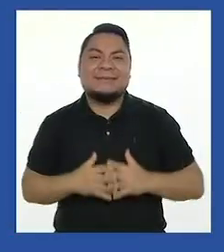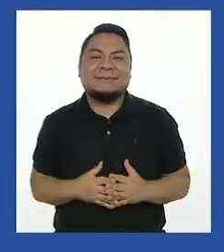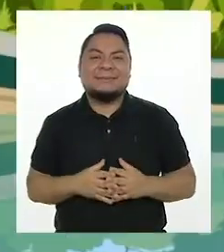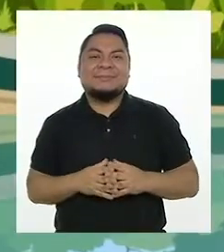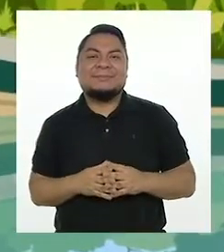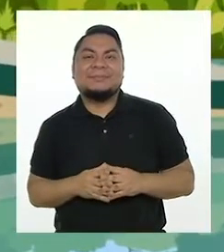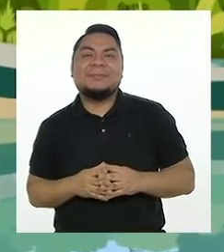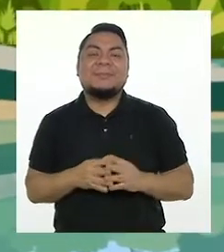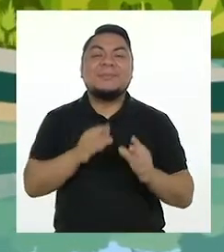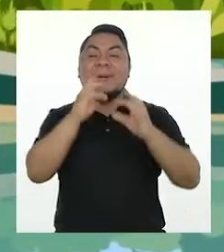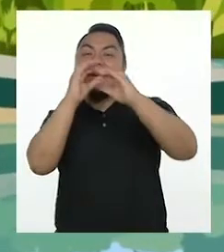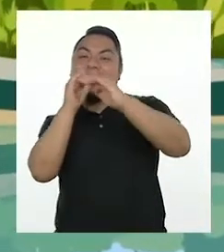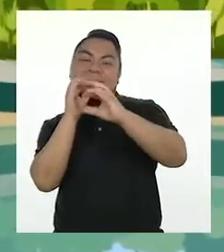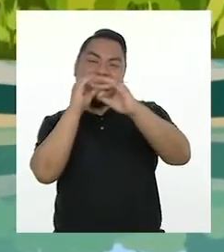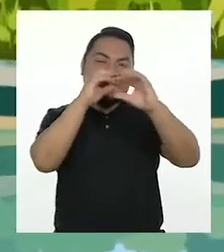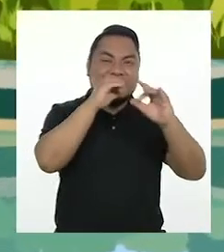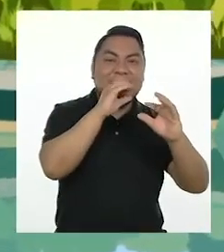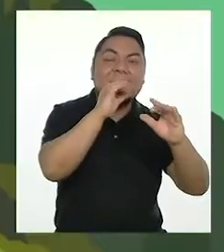Casa.